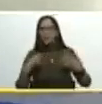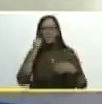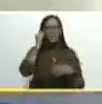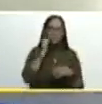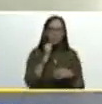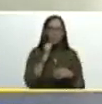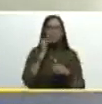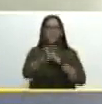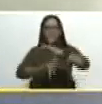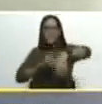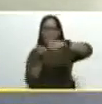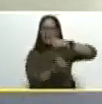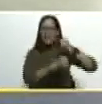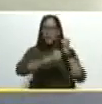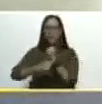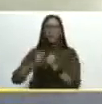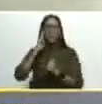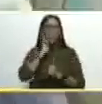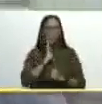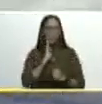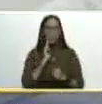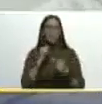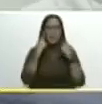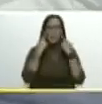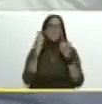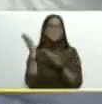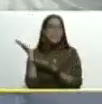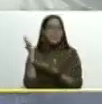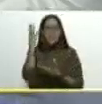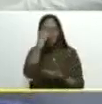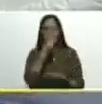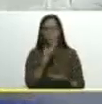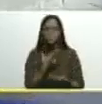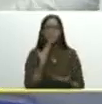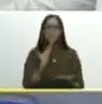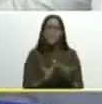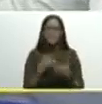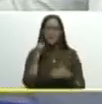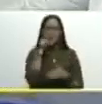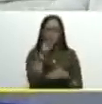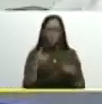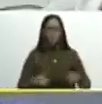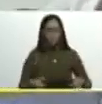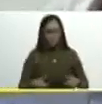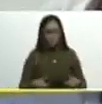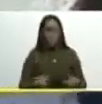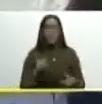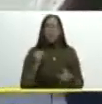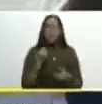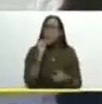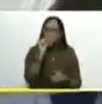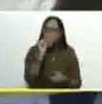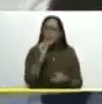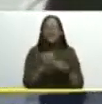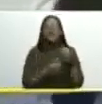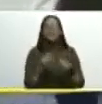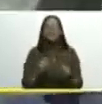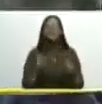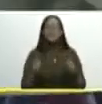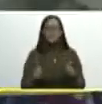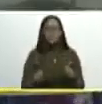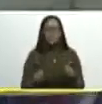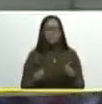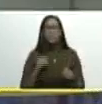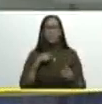al estado de Bolívar. Usted está viendo aquí, presidente, vea la hermosura, gracias a su esfuerzo, como usted lo ha dicho, con muy poco, hacer mucho.